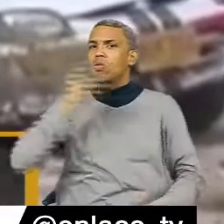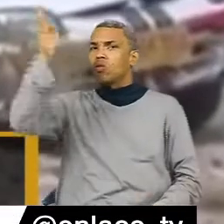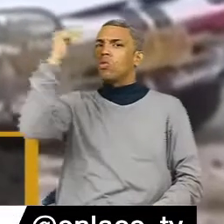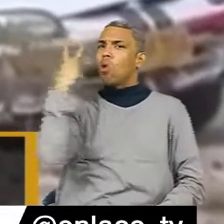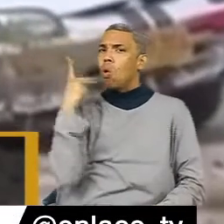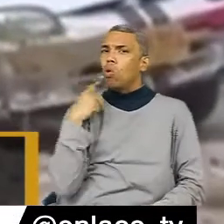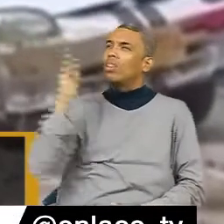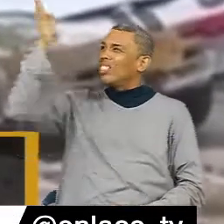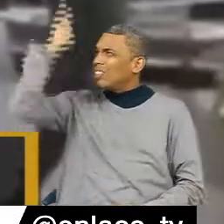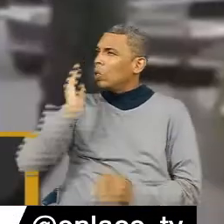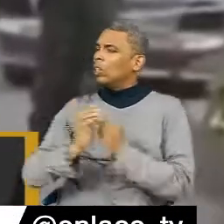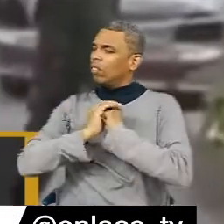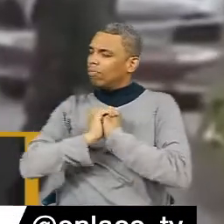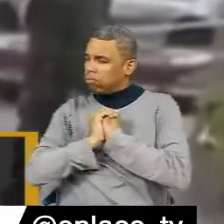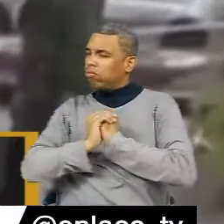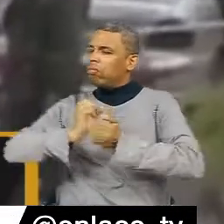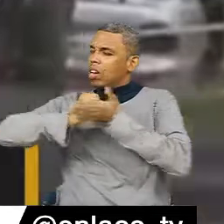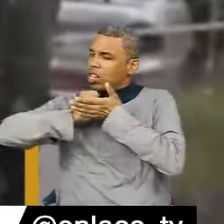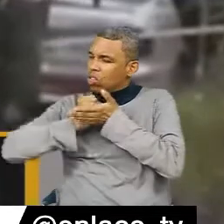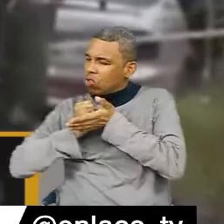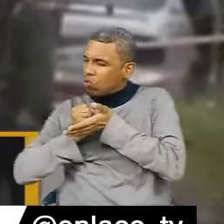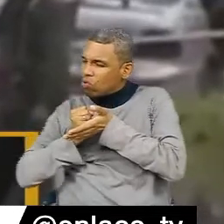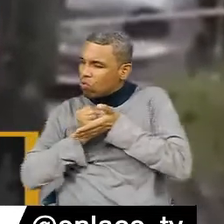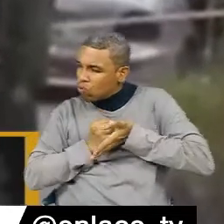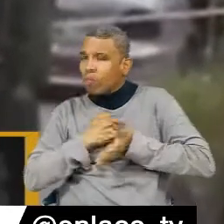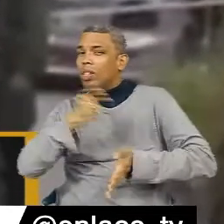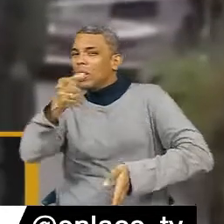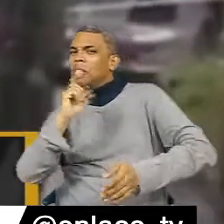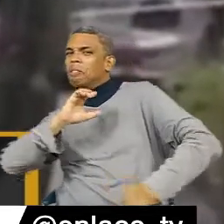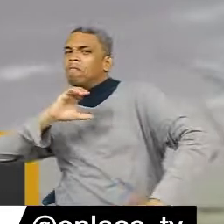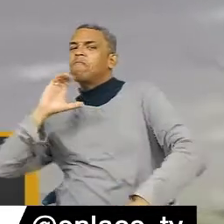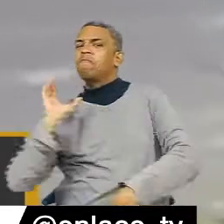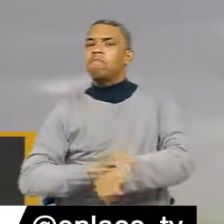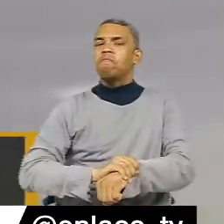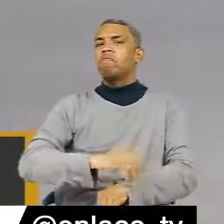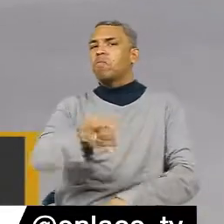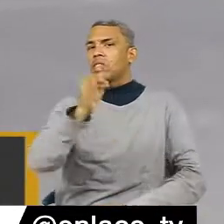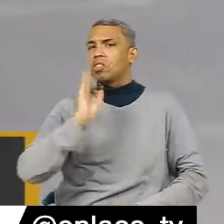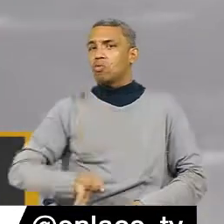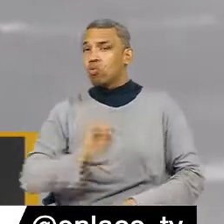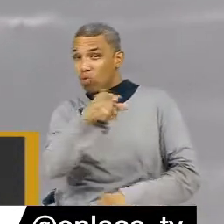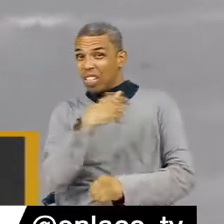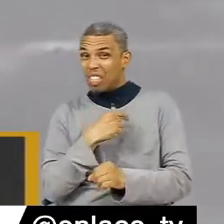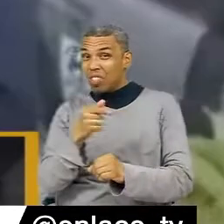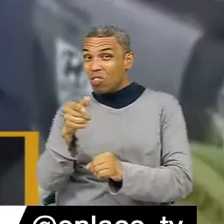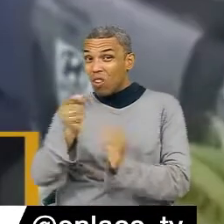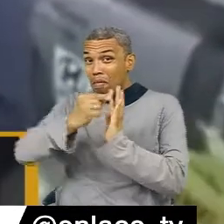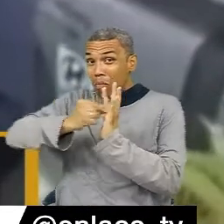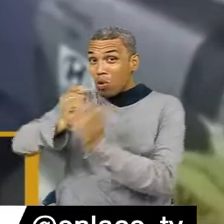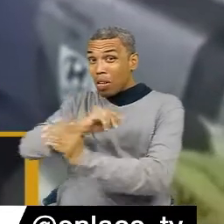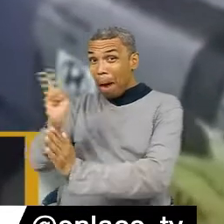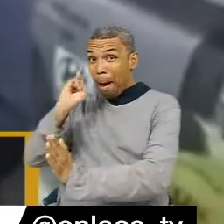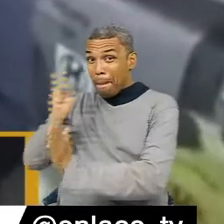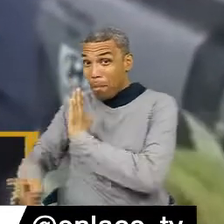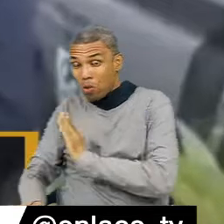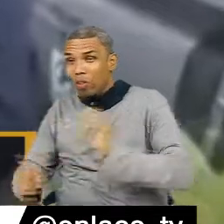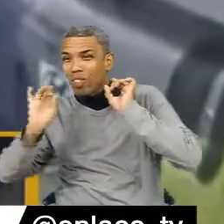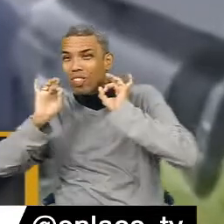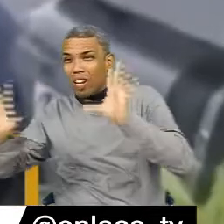días que haya justicia divina, que él sea capturado y guardado en buen recaudo, porque lo que él hizo con nosotros es algo